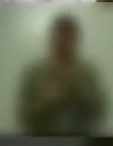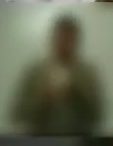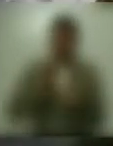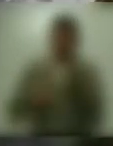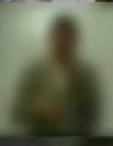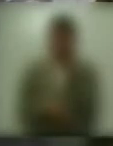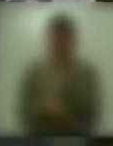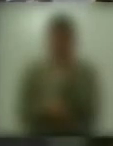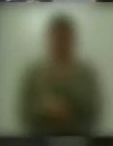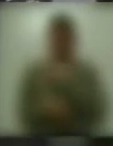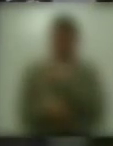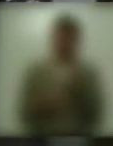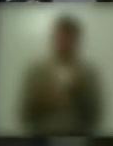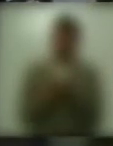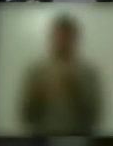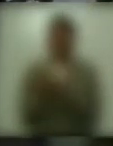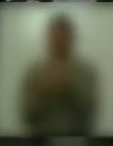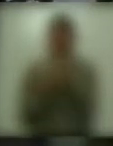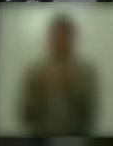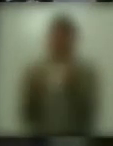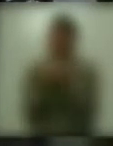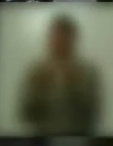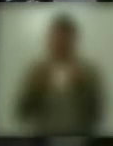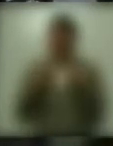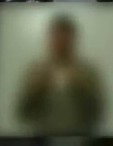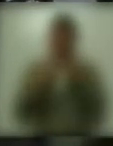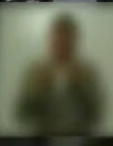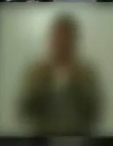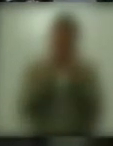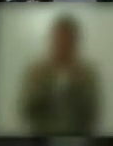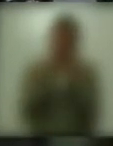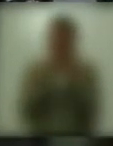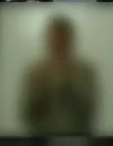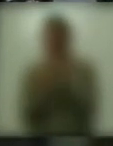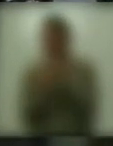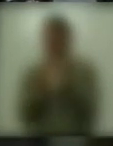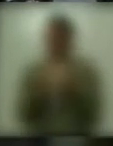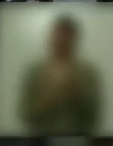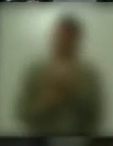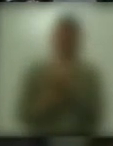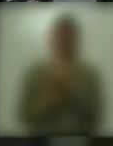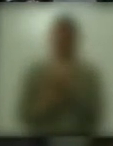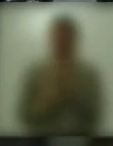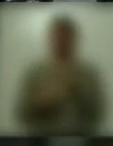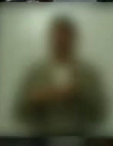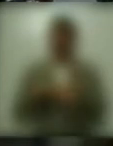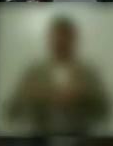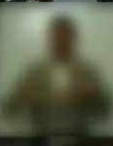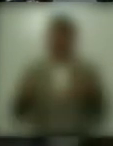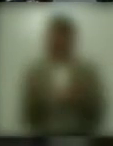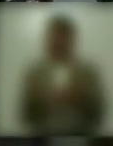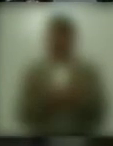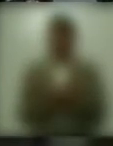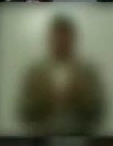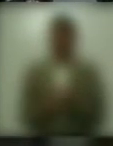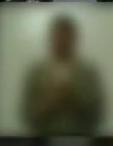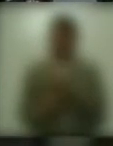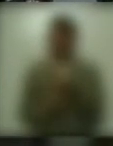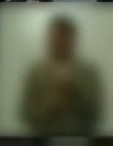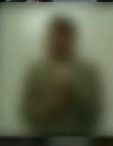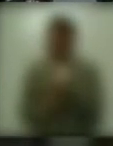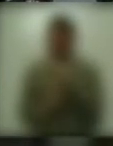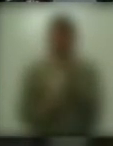feminicidios. Los periodistas se sienten inseguros al hacer su trabajo. Y por supuesto